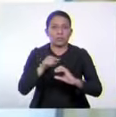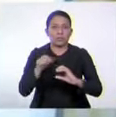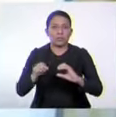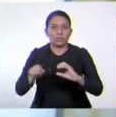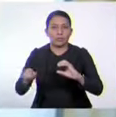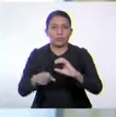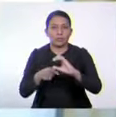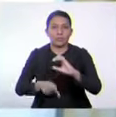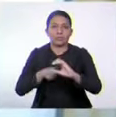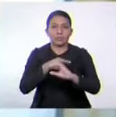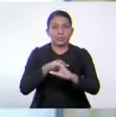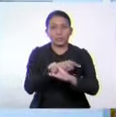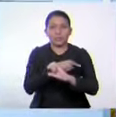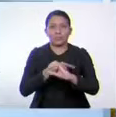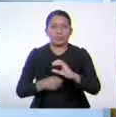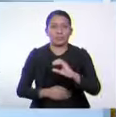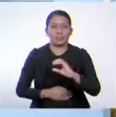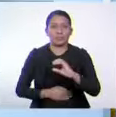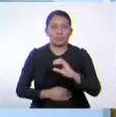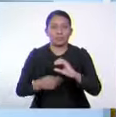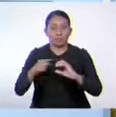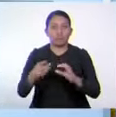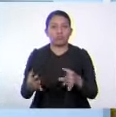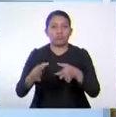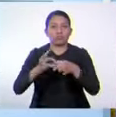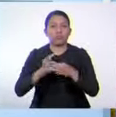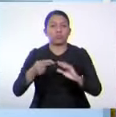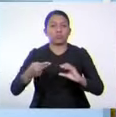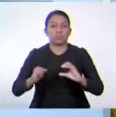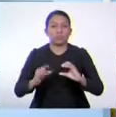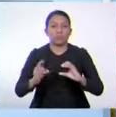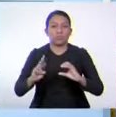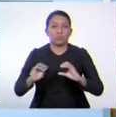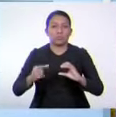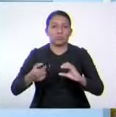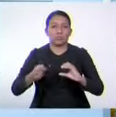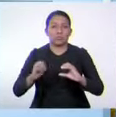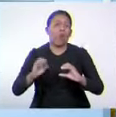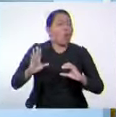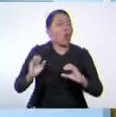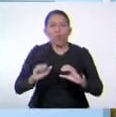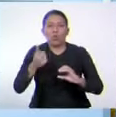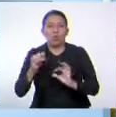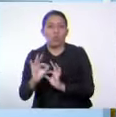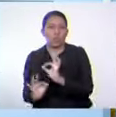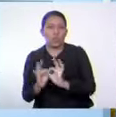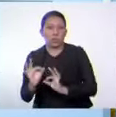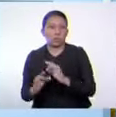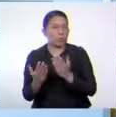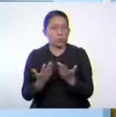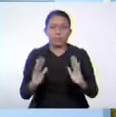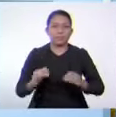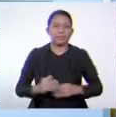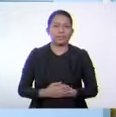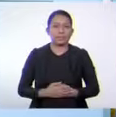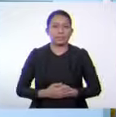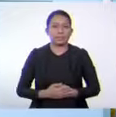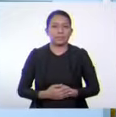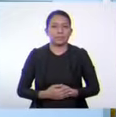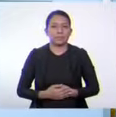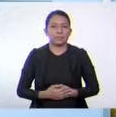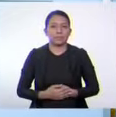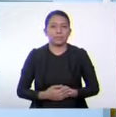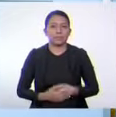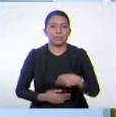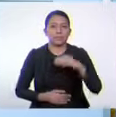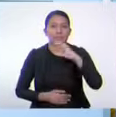enlazado a átomos de hidrógeno, pero puede estar enlazado a otro tipo de átomos o de elementos. A